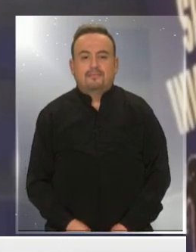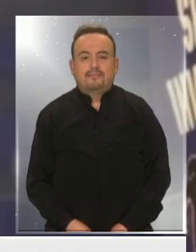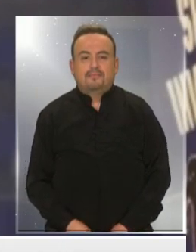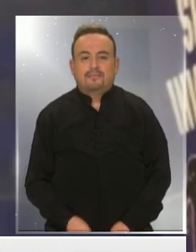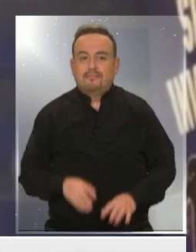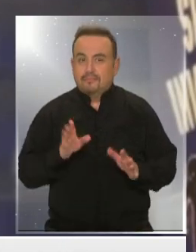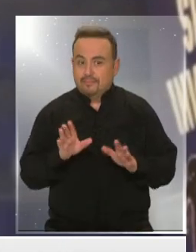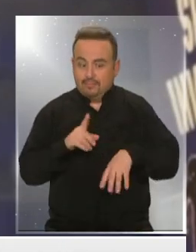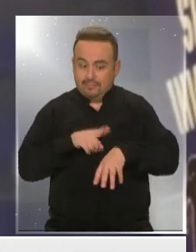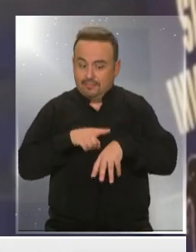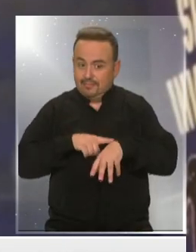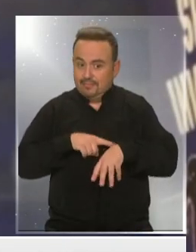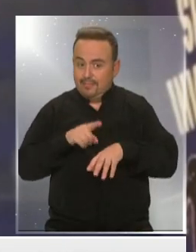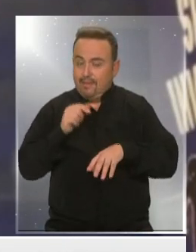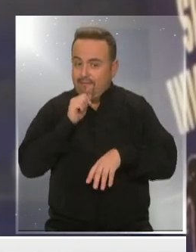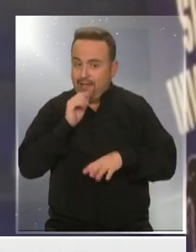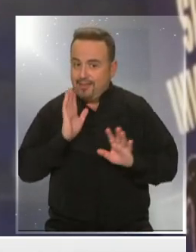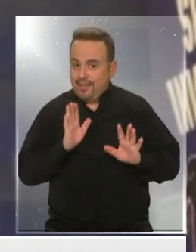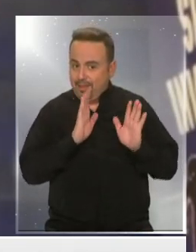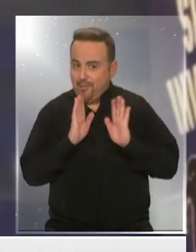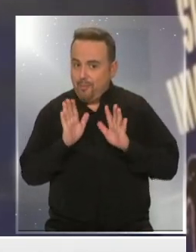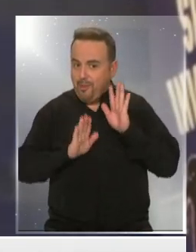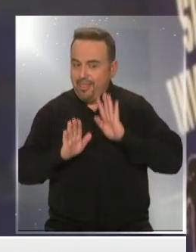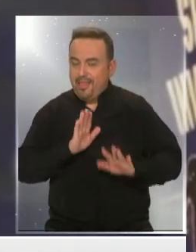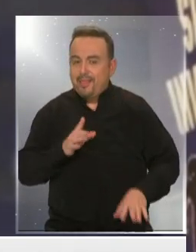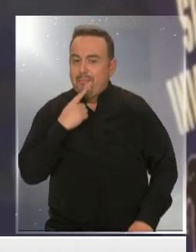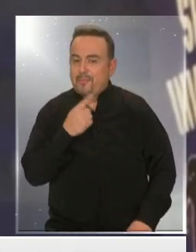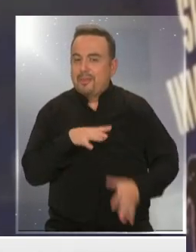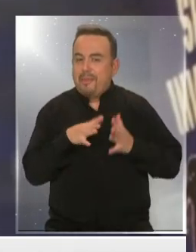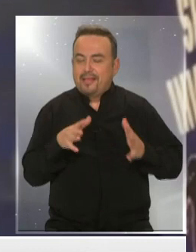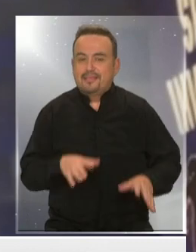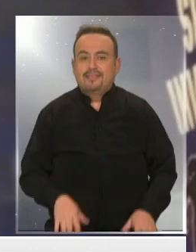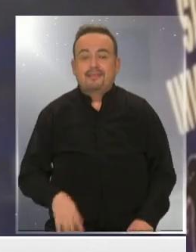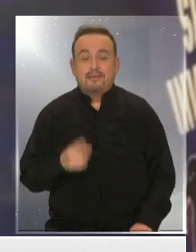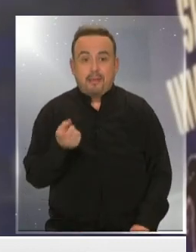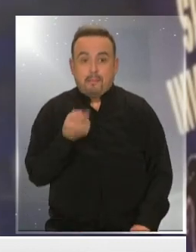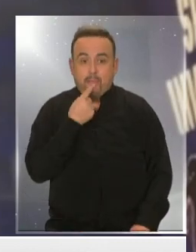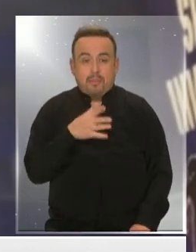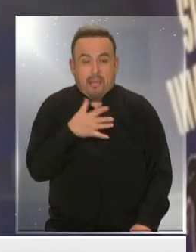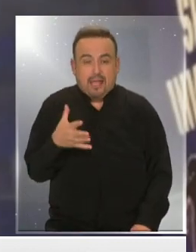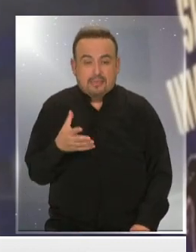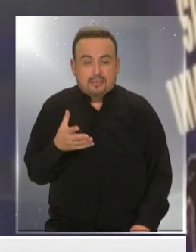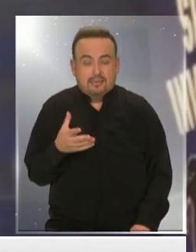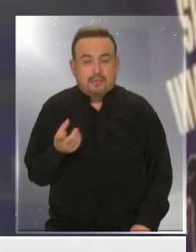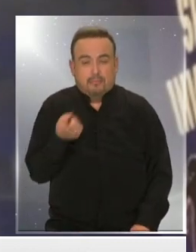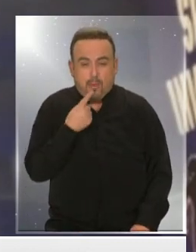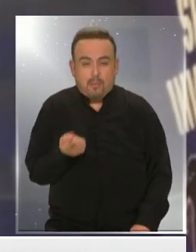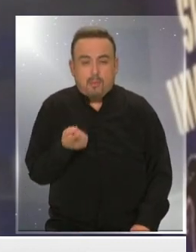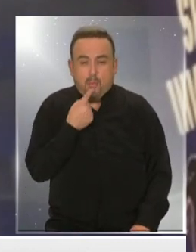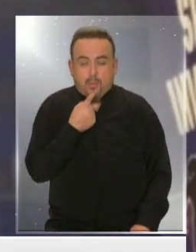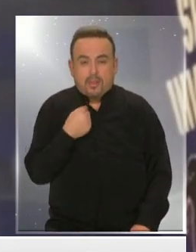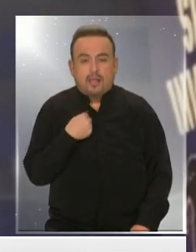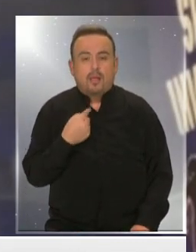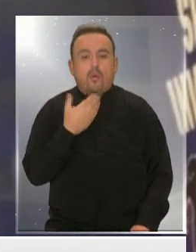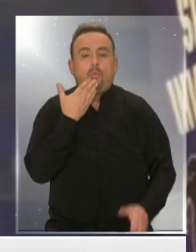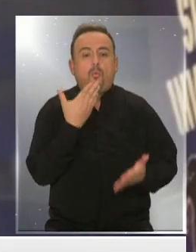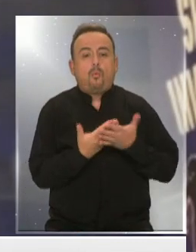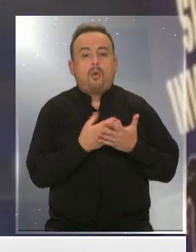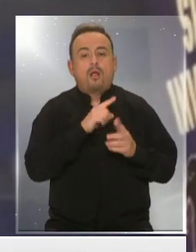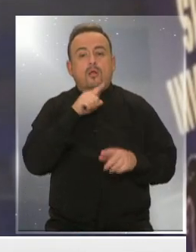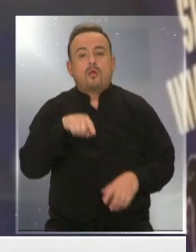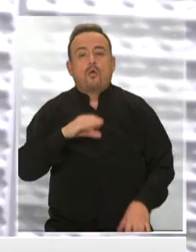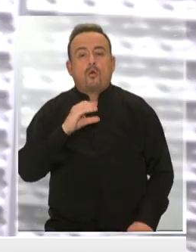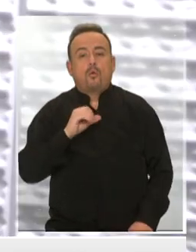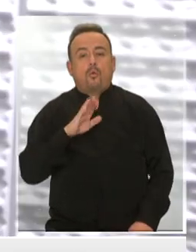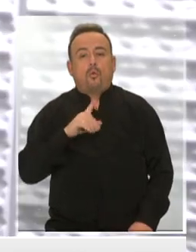Recuerda que está por horario protección al menor. Sí. No, la pregunta más recurrente que me hacen es ¿cuándo va a volver el Club de